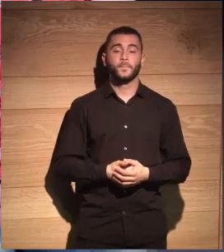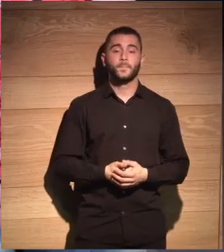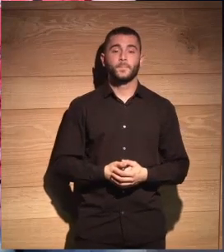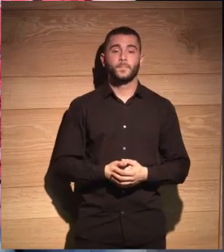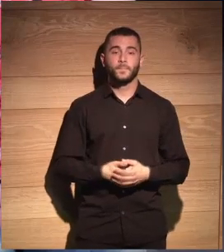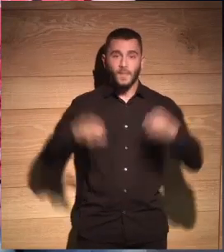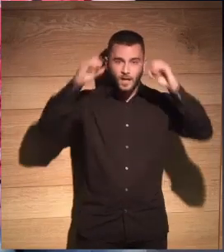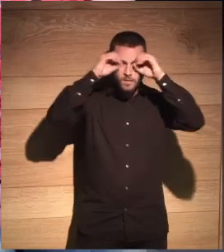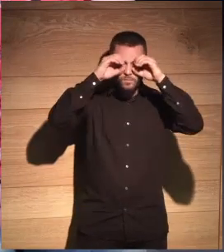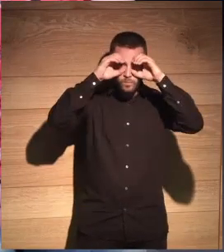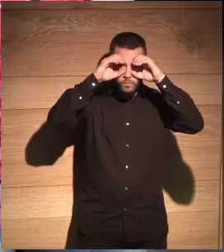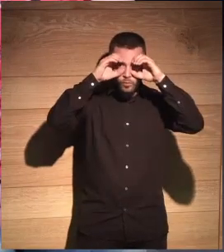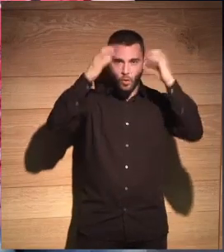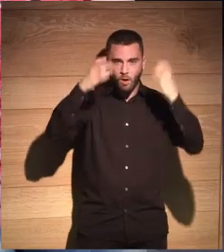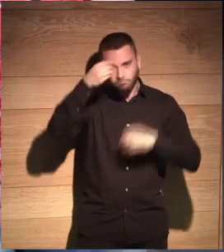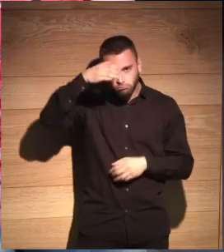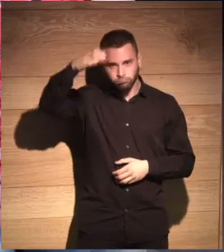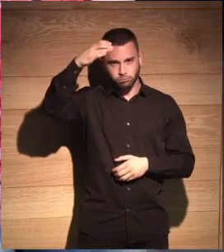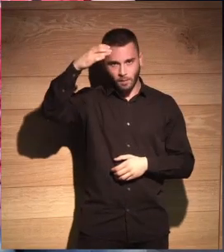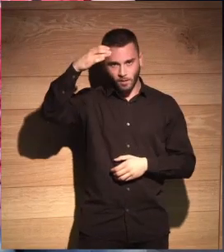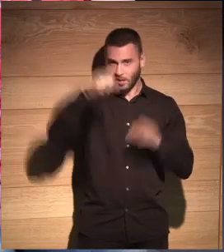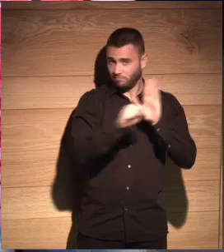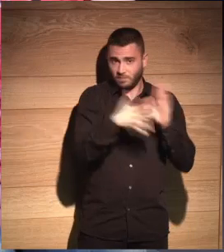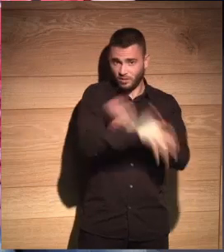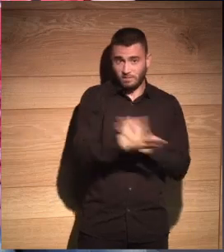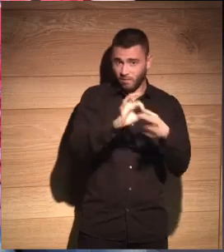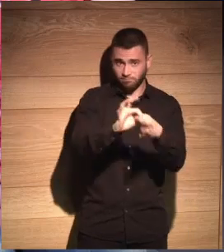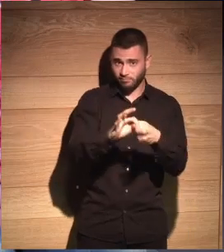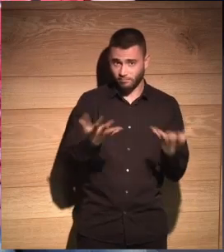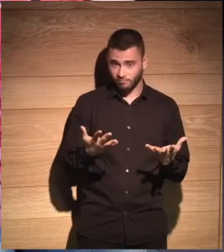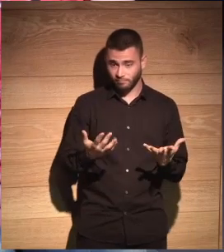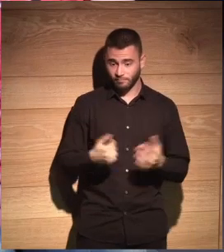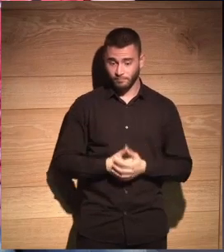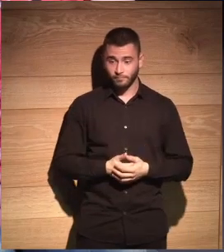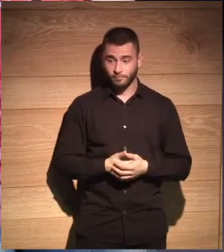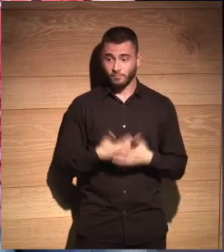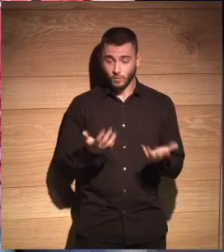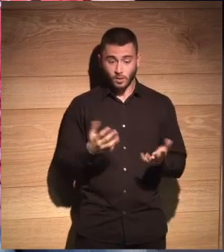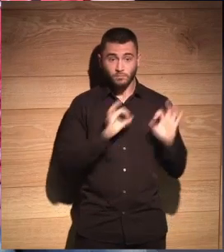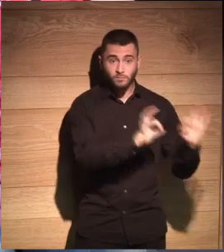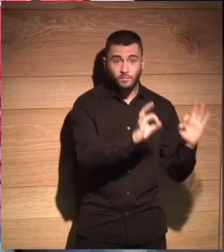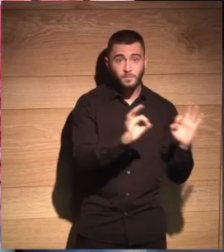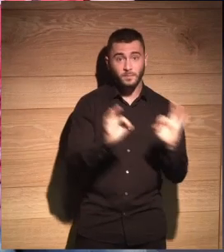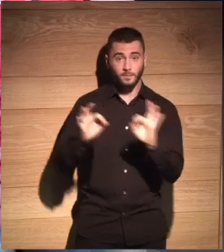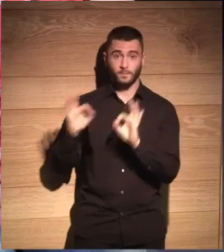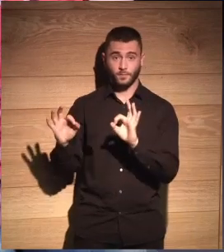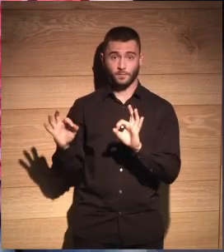El búho que representa la sabiduría, etcétera, etcétera. Como digo, son convenciones, pero